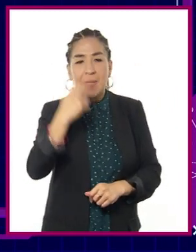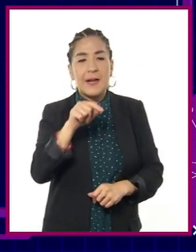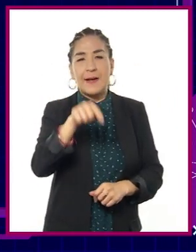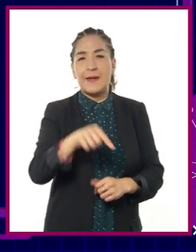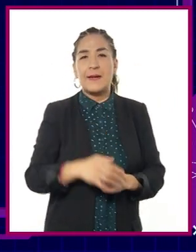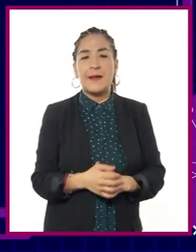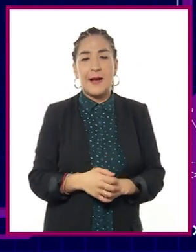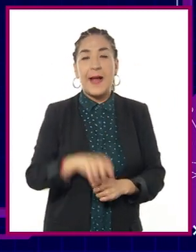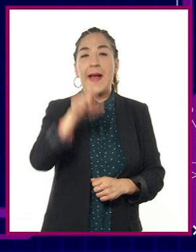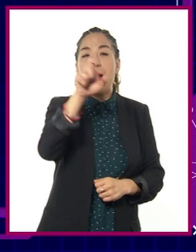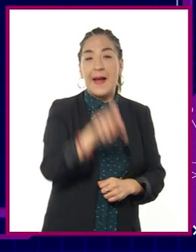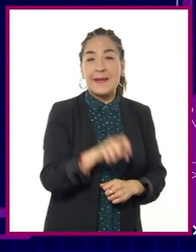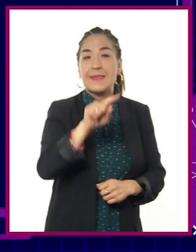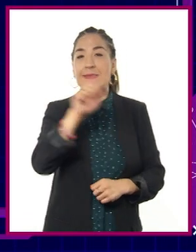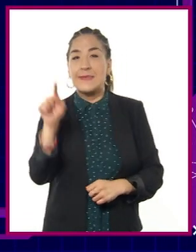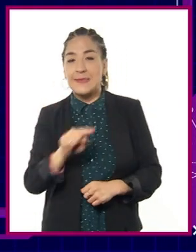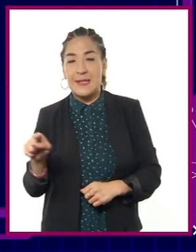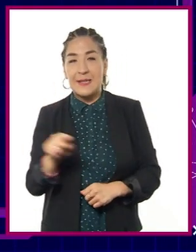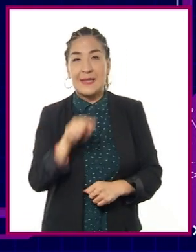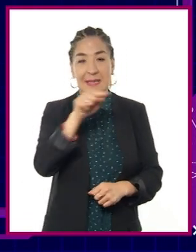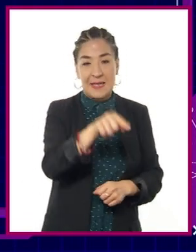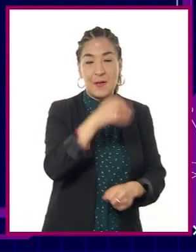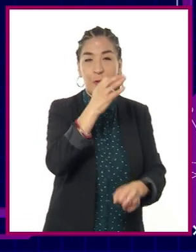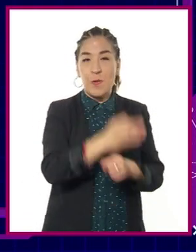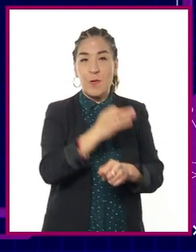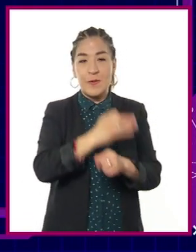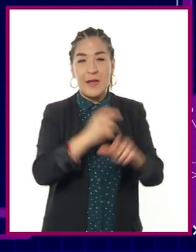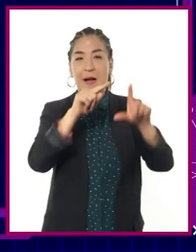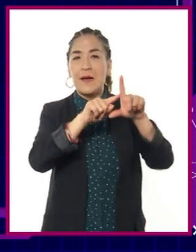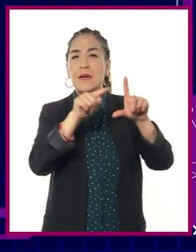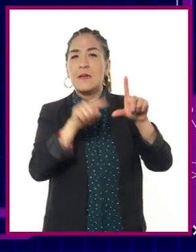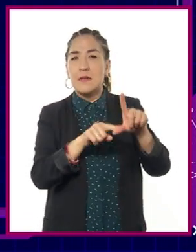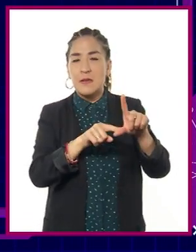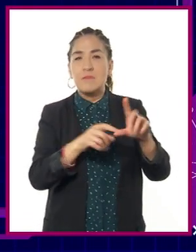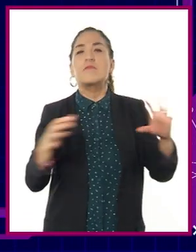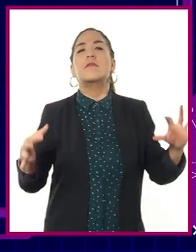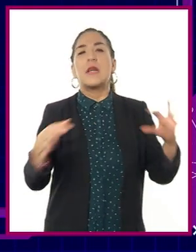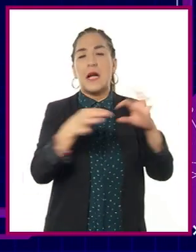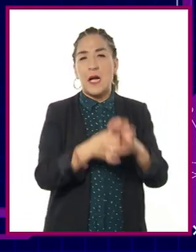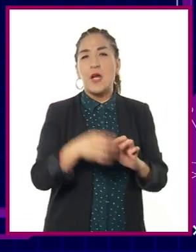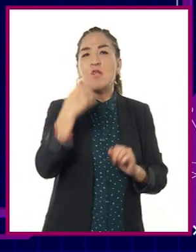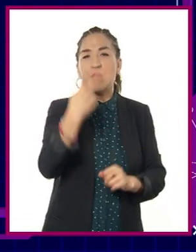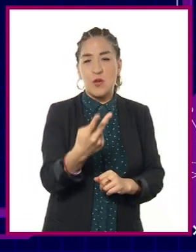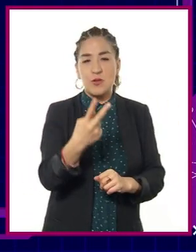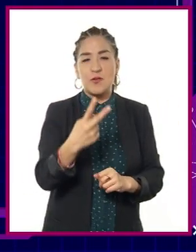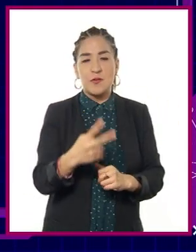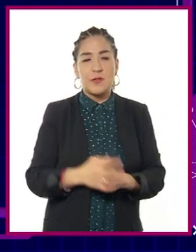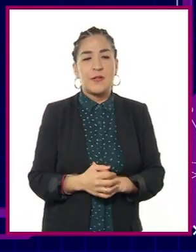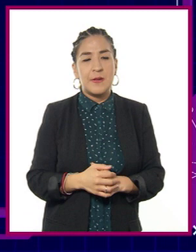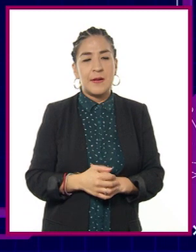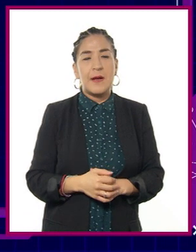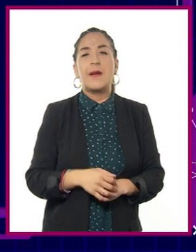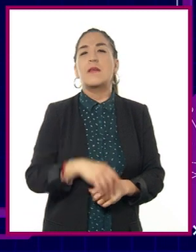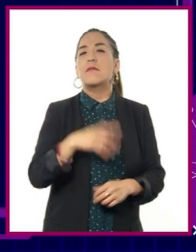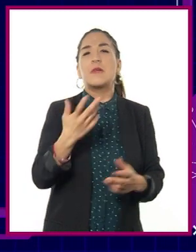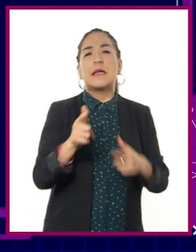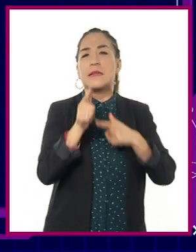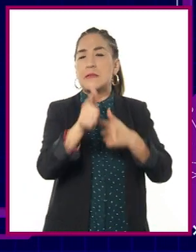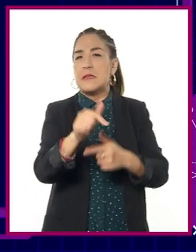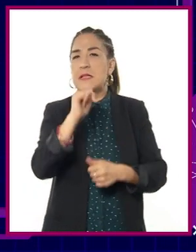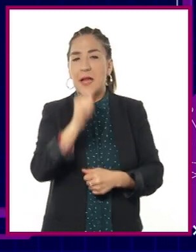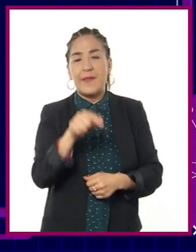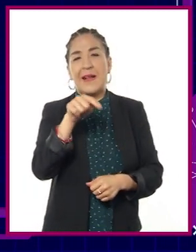segmento XZ en el polígono, se unen dos vértices no consecutivos